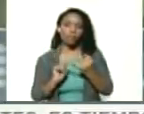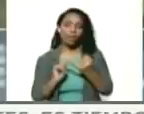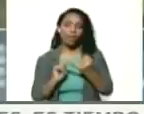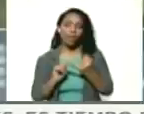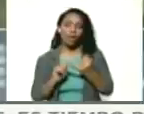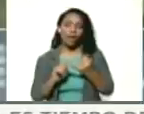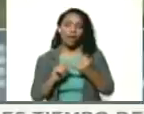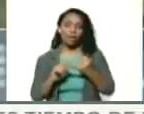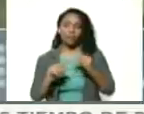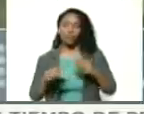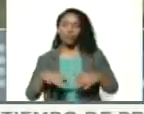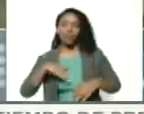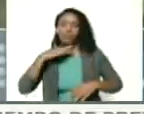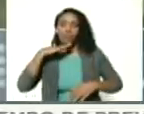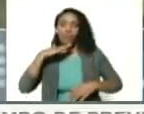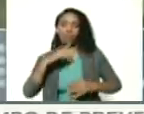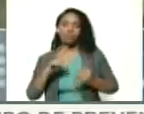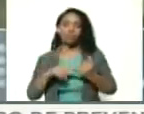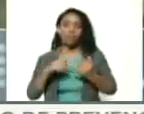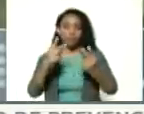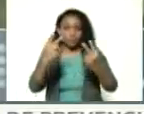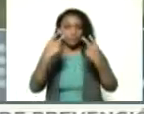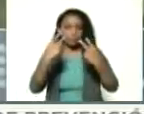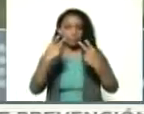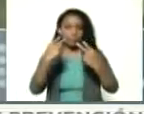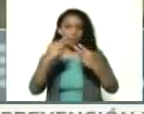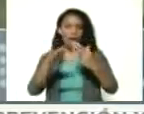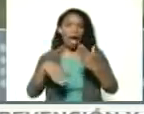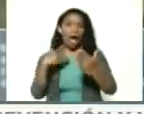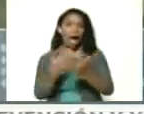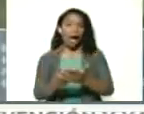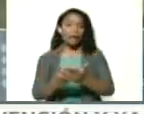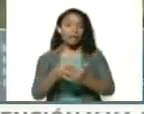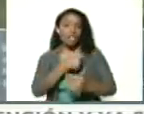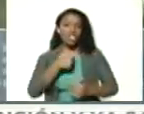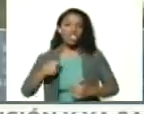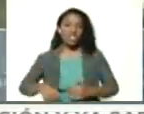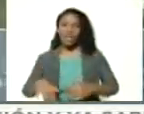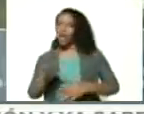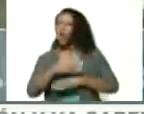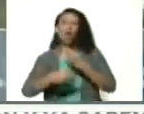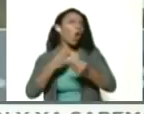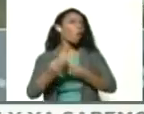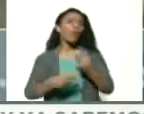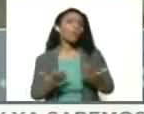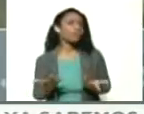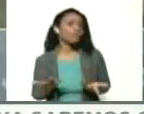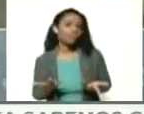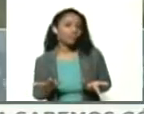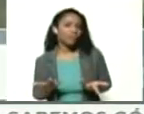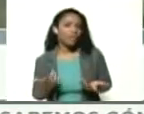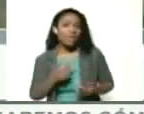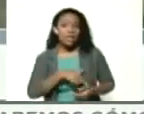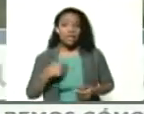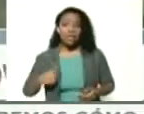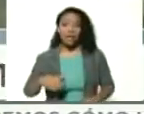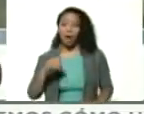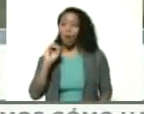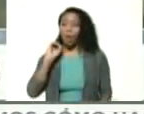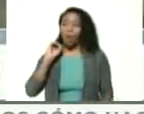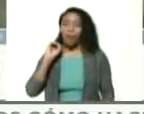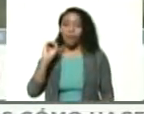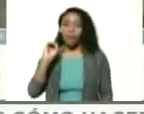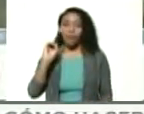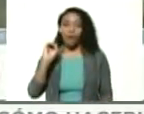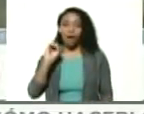definitivos y suficientes. Fíjense a dónde llegó China. China tiene cero casos por día,